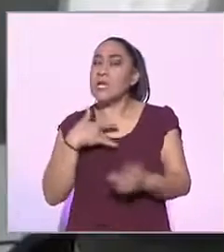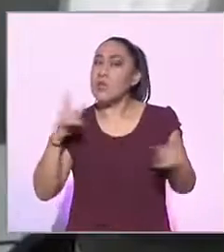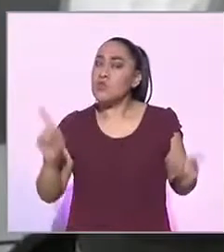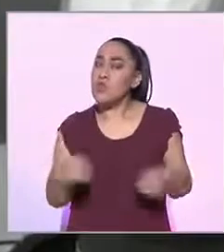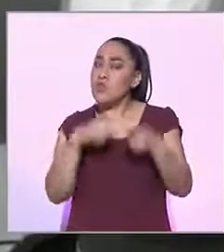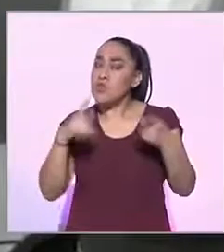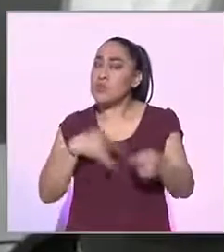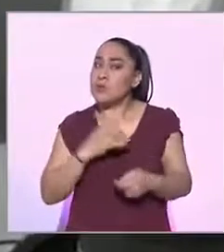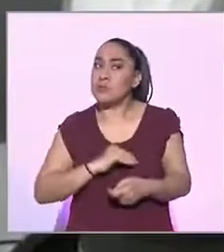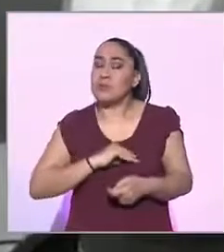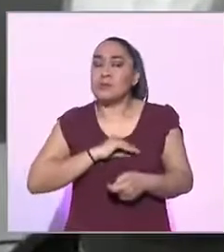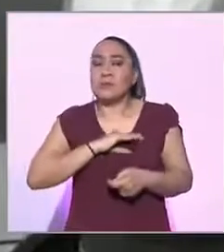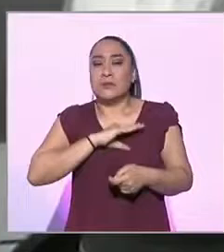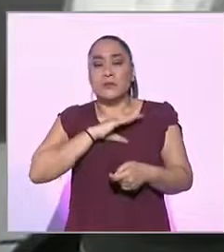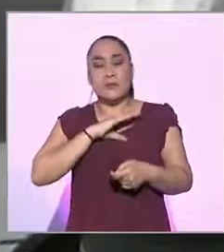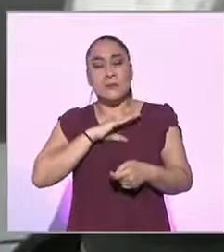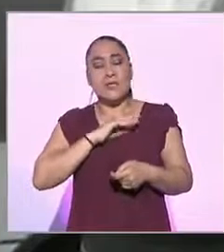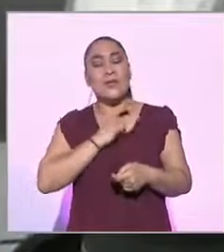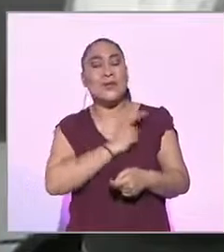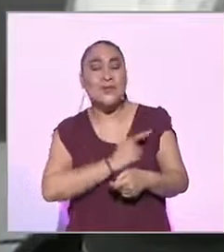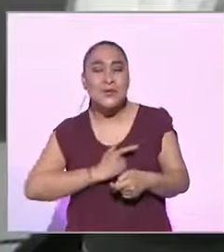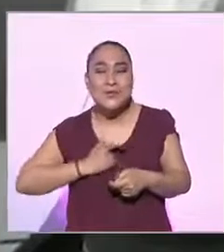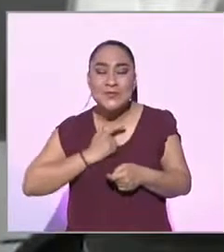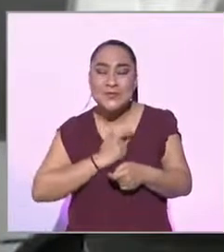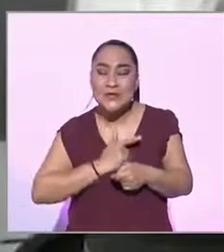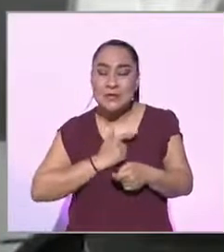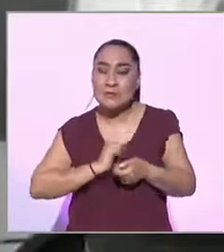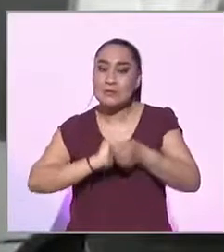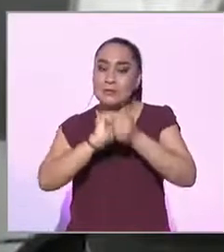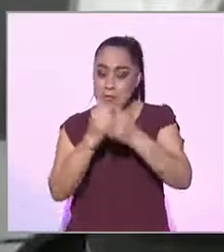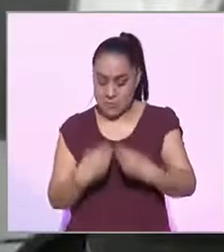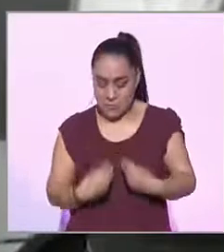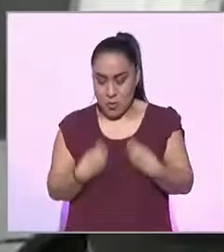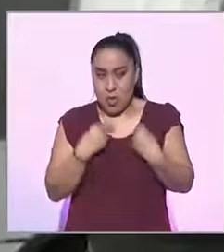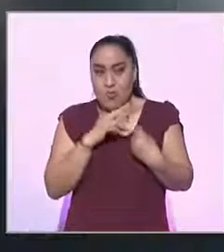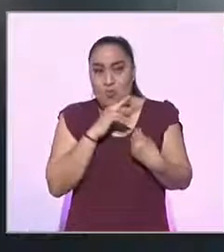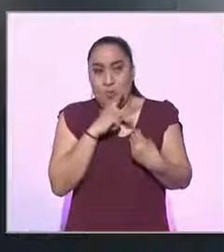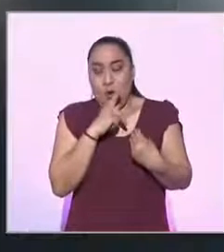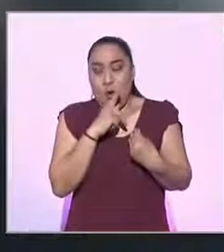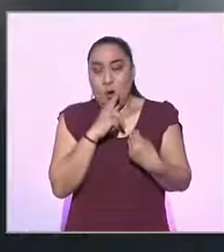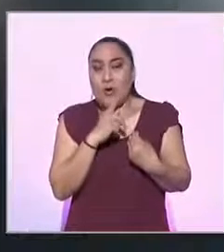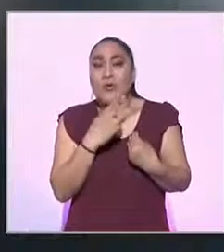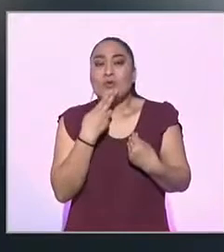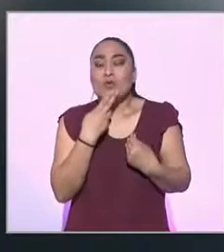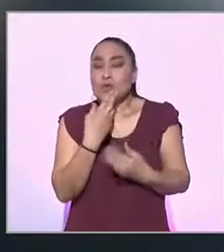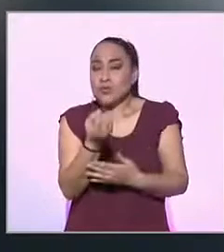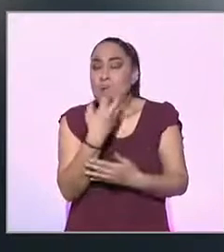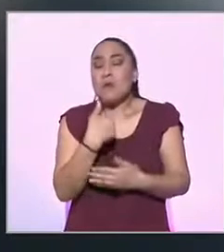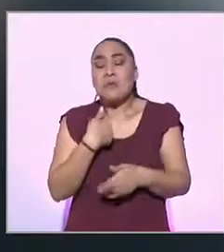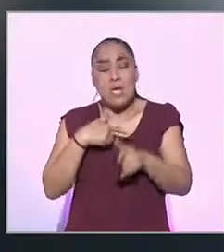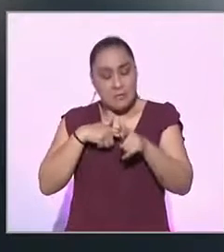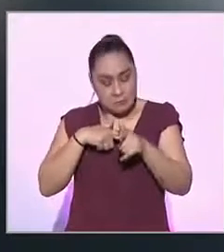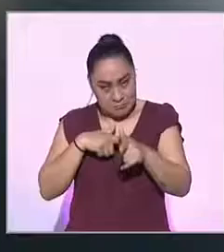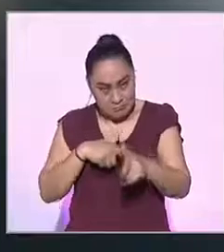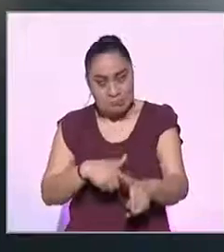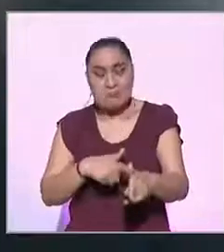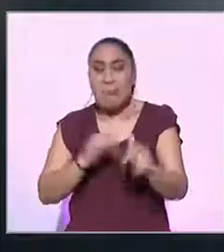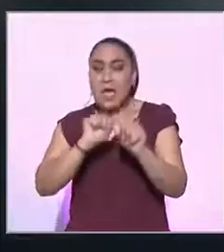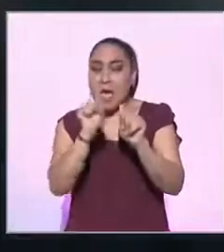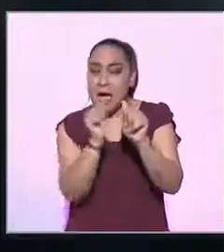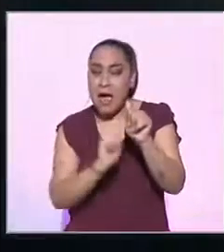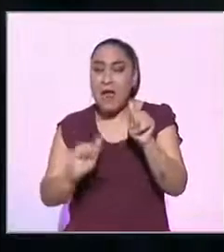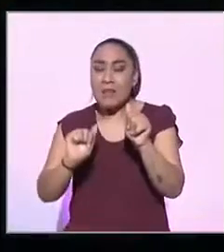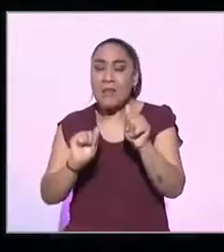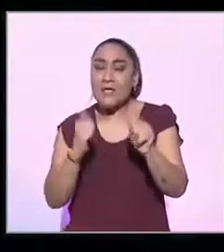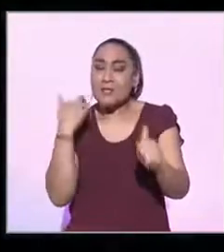estímulo, tal solaz, tal deleite, que su vida mejore, se ensanche, se enriquezca, yo seguiré dedicada al arte de los